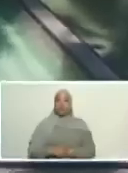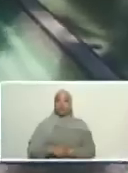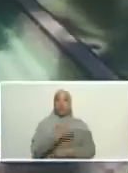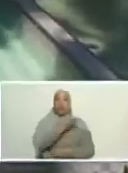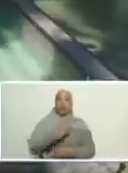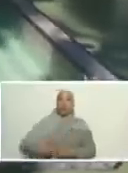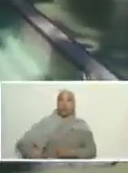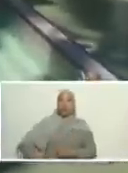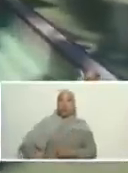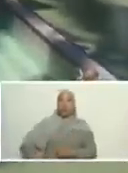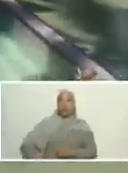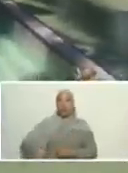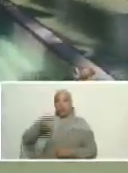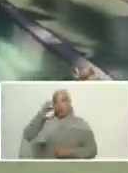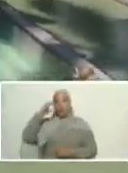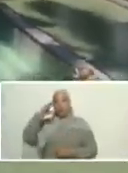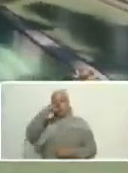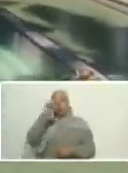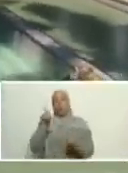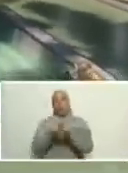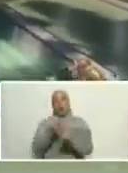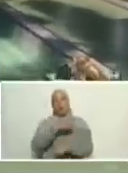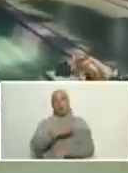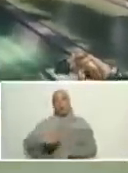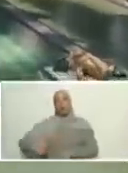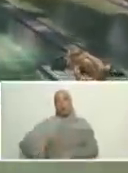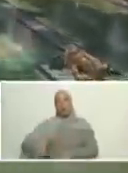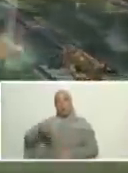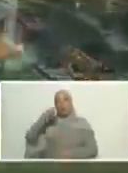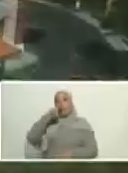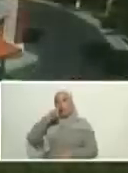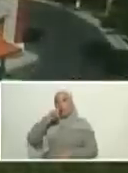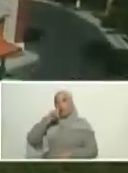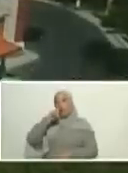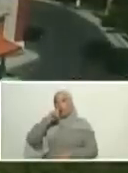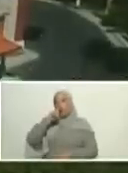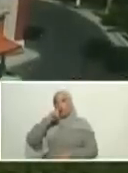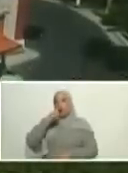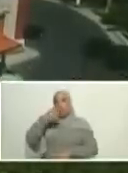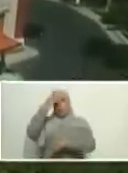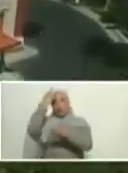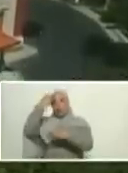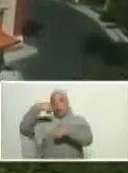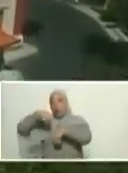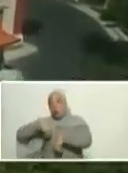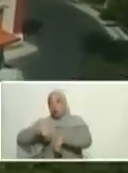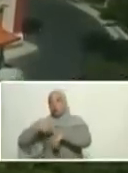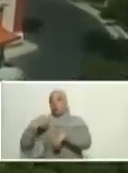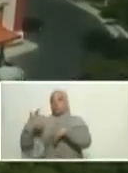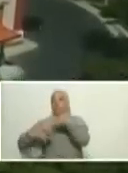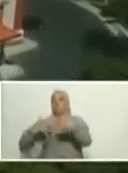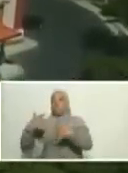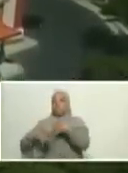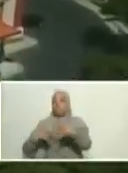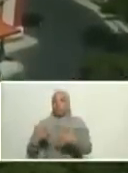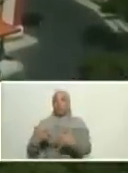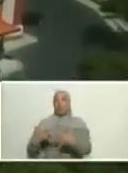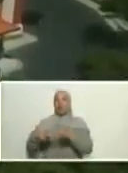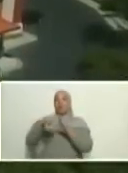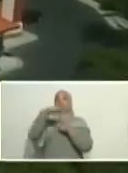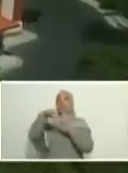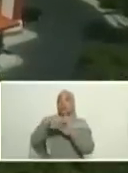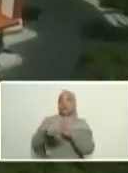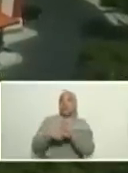tanto Gustavo Petro como el presidente Nicolás Maduro Moros, ya habían acordado emprender acciones conjuntas para que la frontera